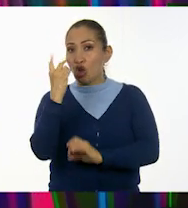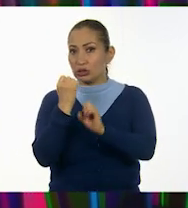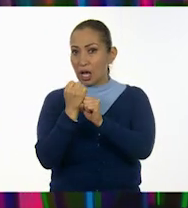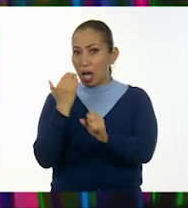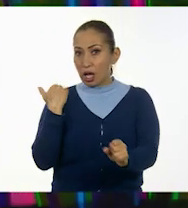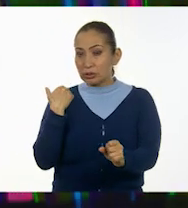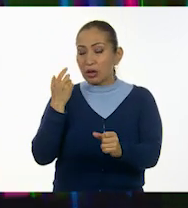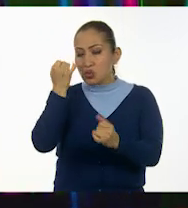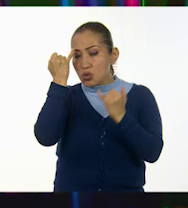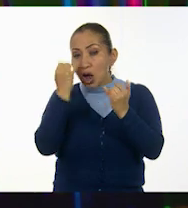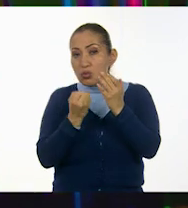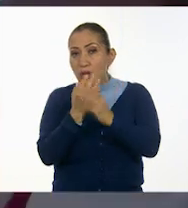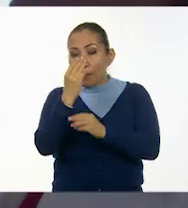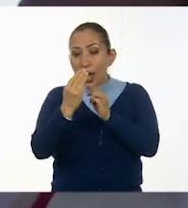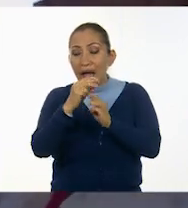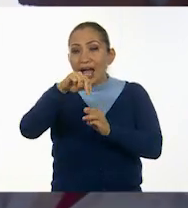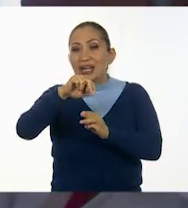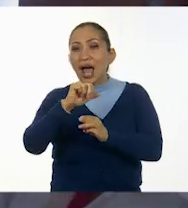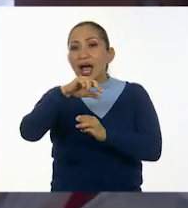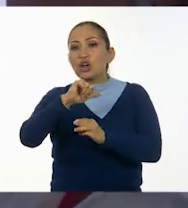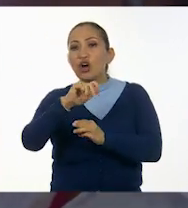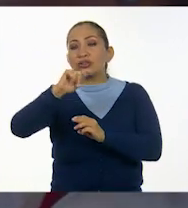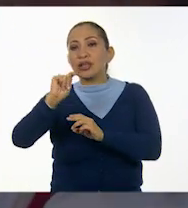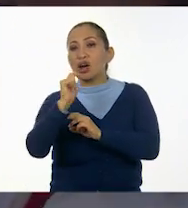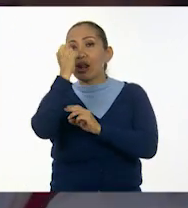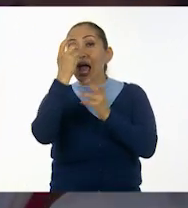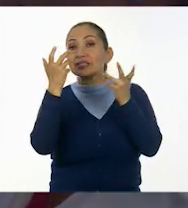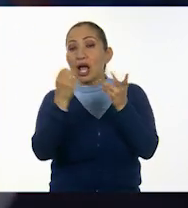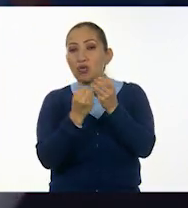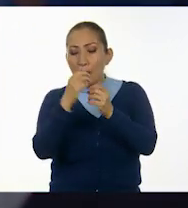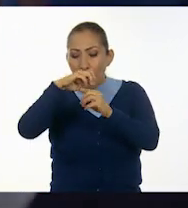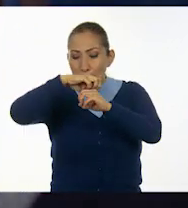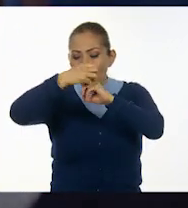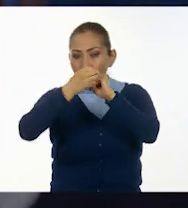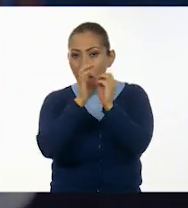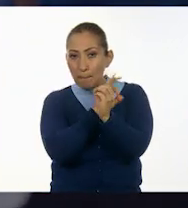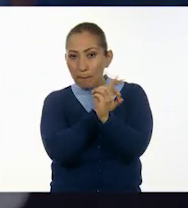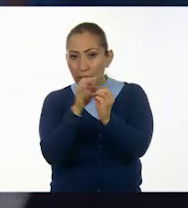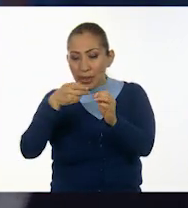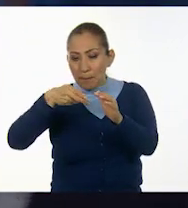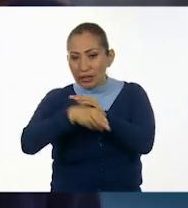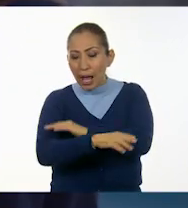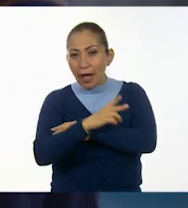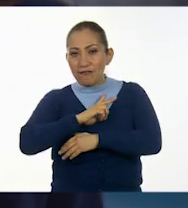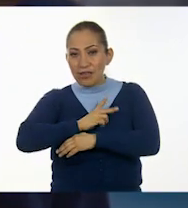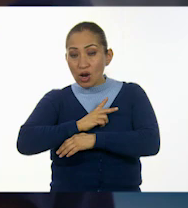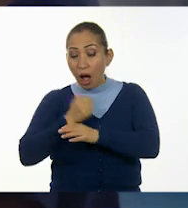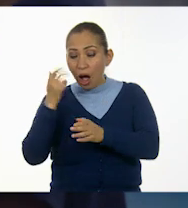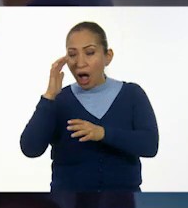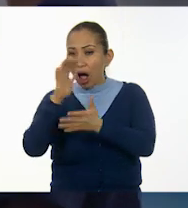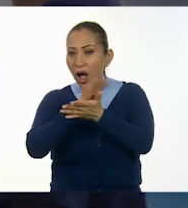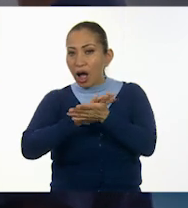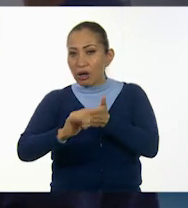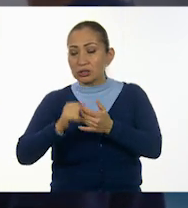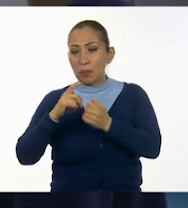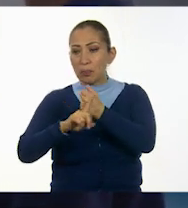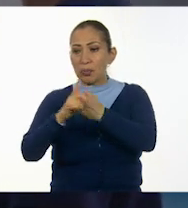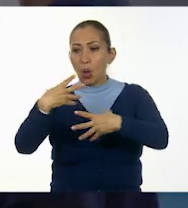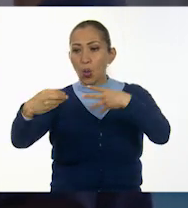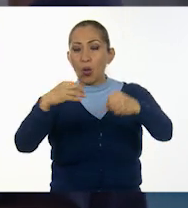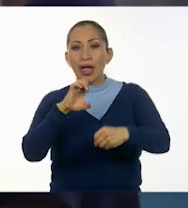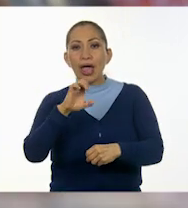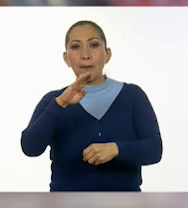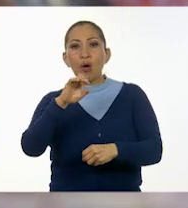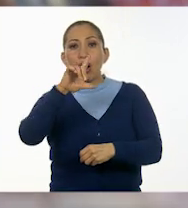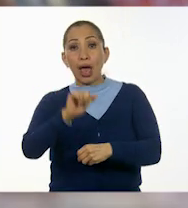años innovamos en el mundo de la nanotecnología, creando una nueva molécula capaz de matar virus, ayudando a acabar con una crisis de